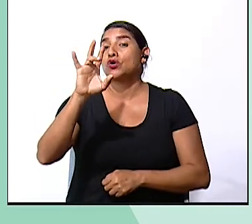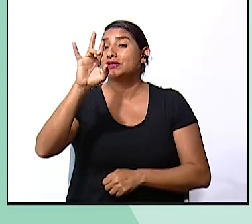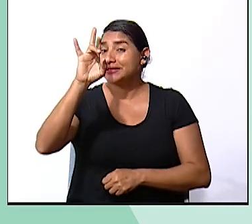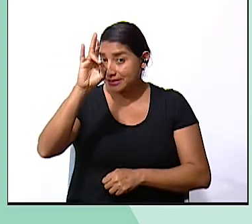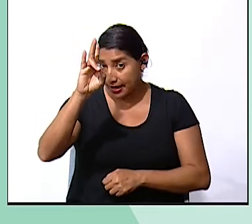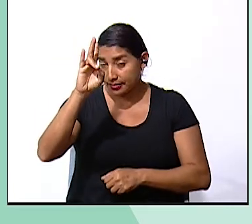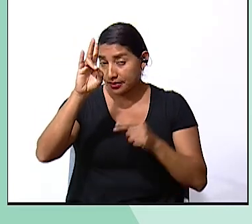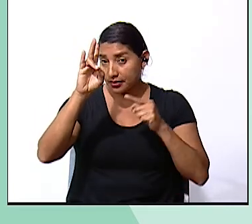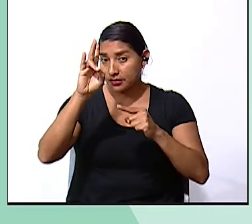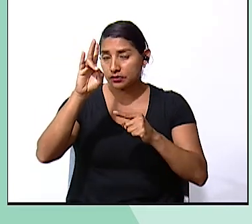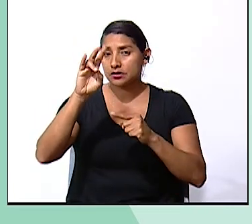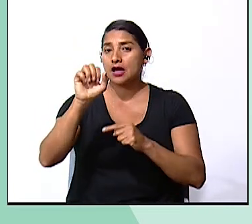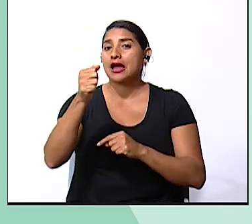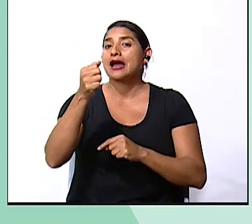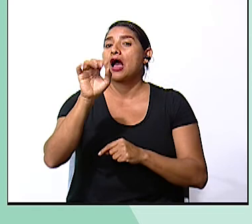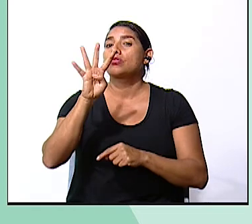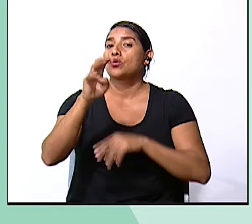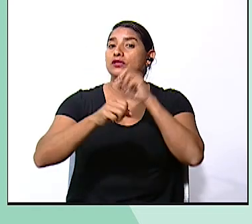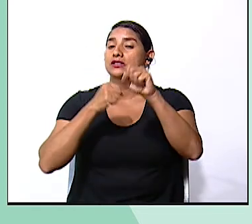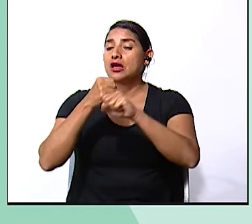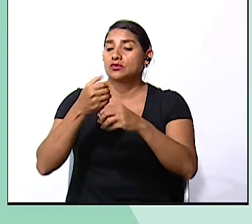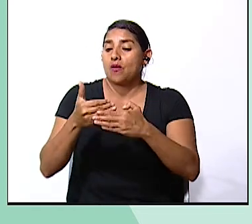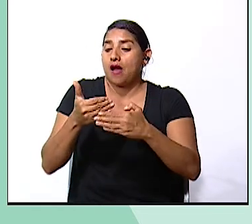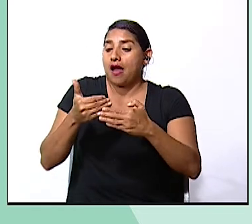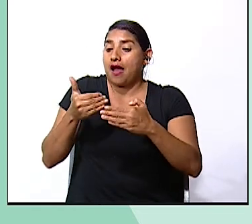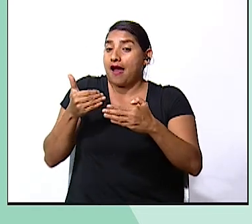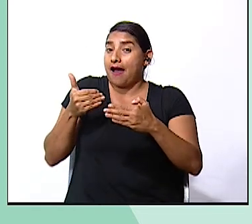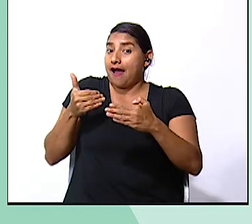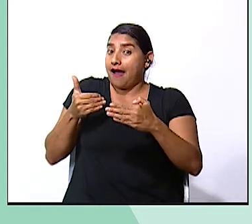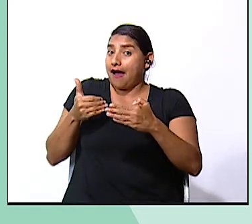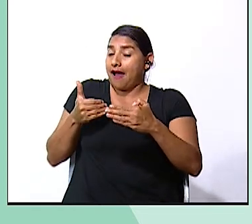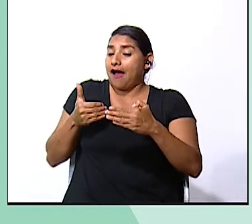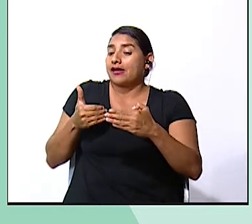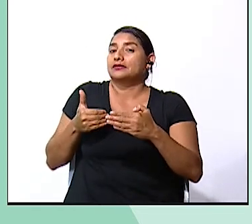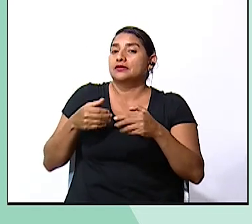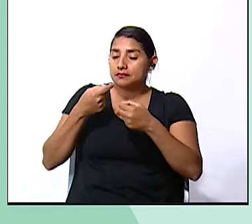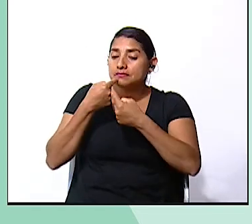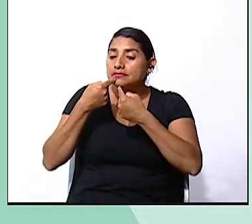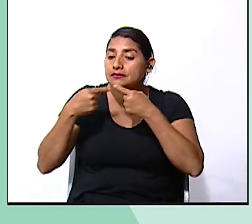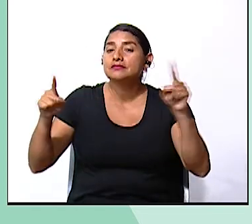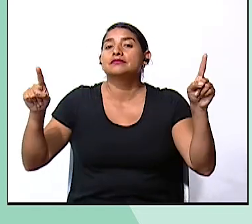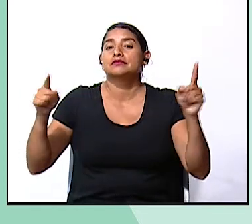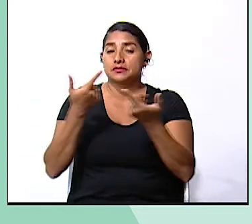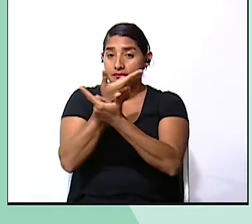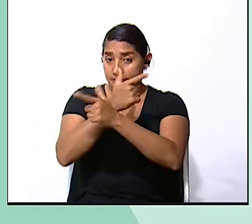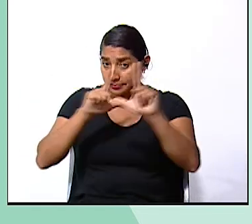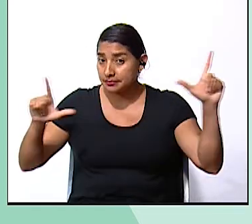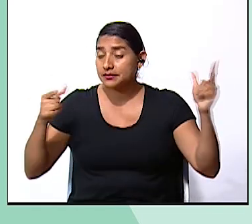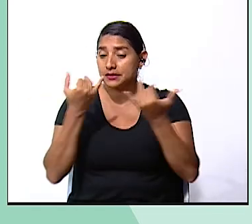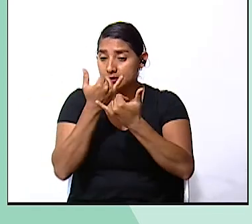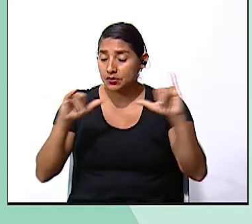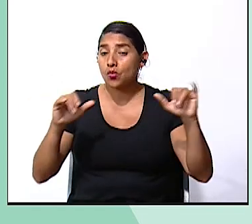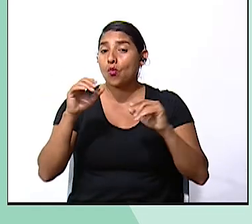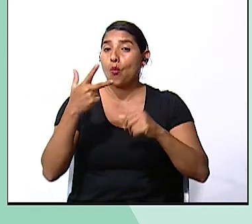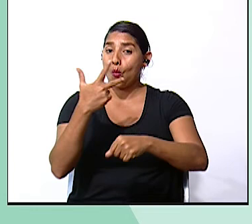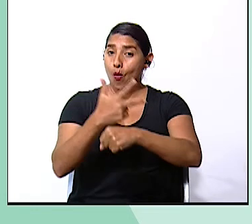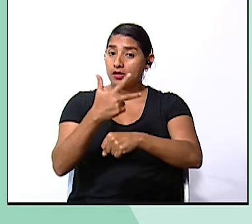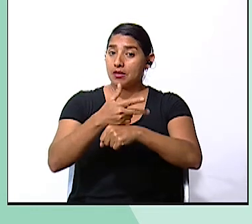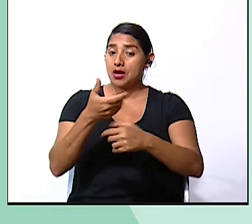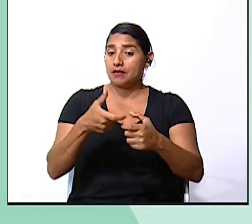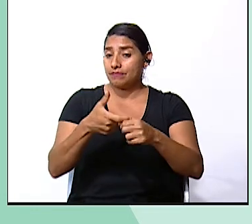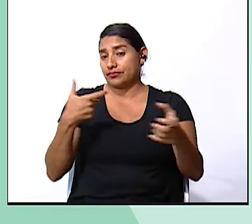1807, 14 años antes de la proclamación de la independencia de